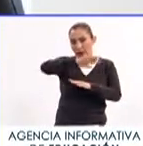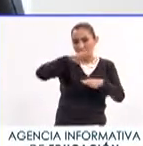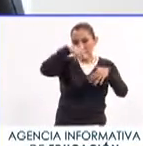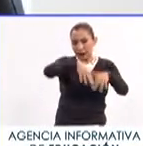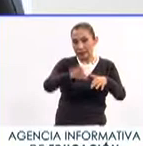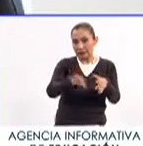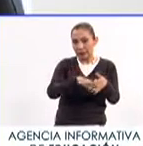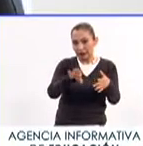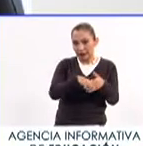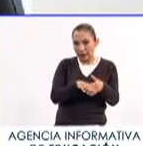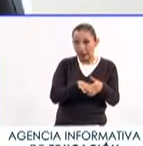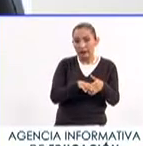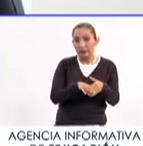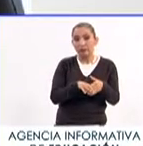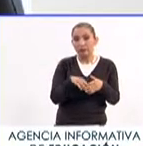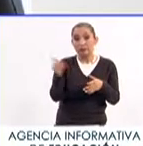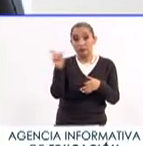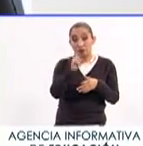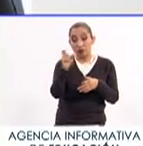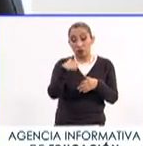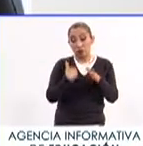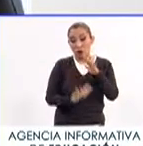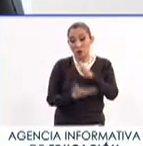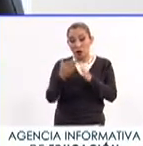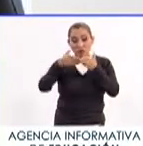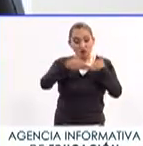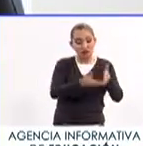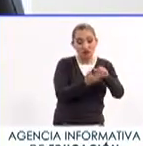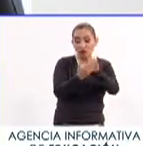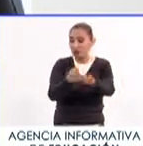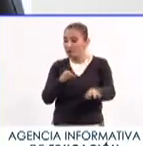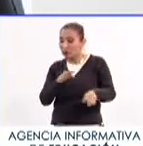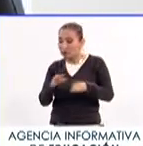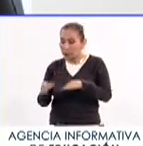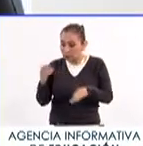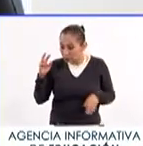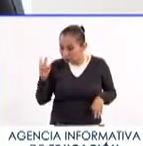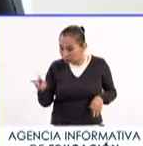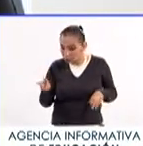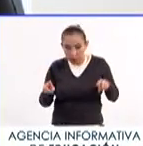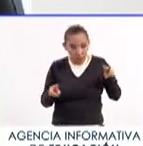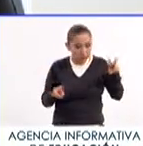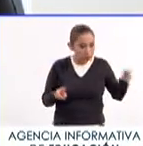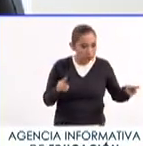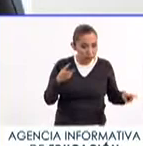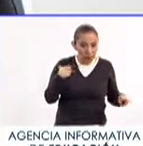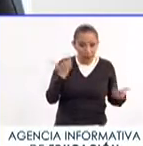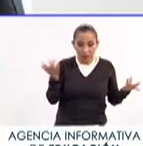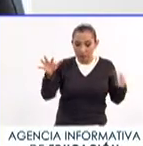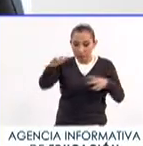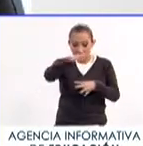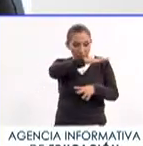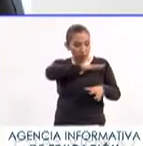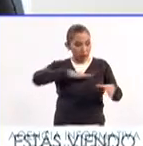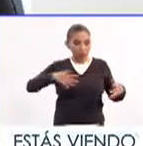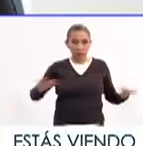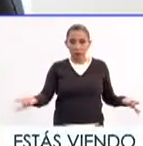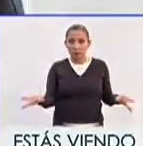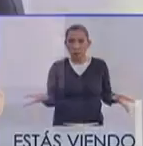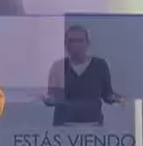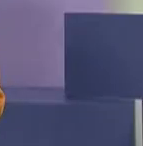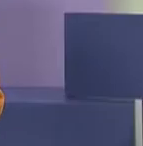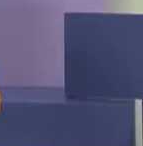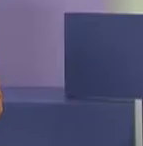zona costera, y cuando salgo en lancha y hago mi trabajo, básicamente lo que me rodea es